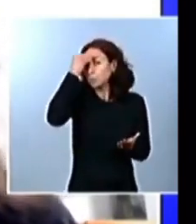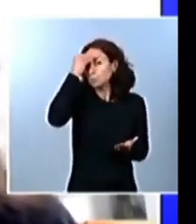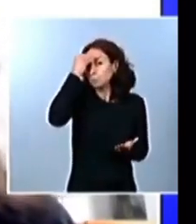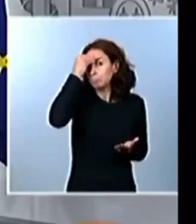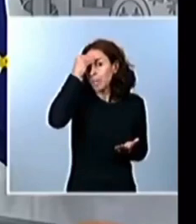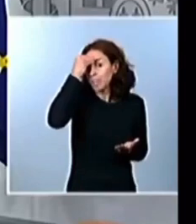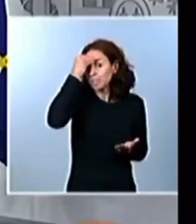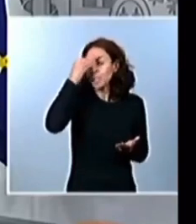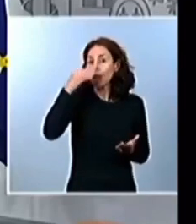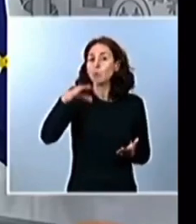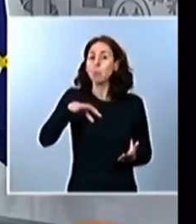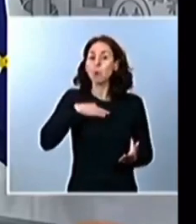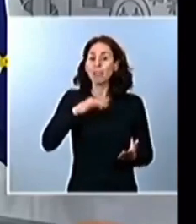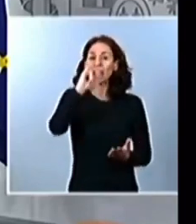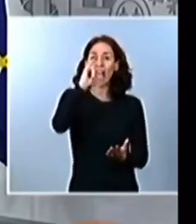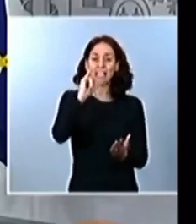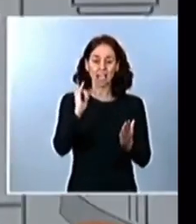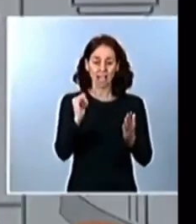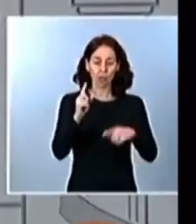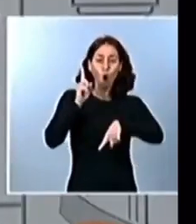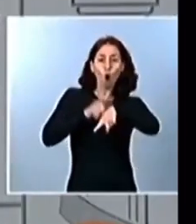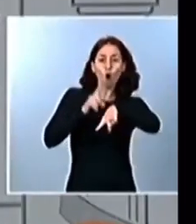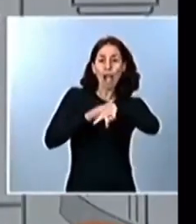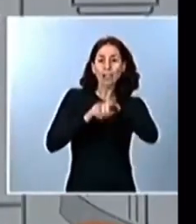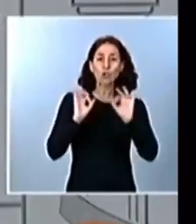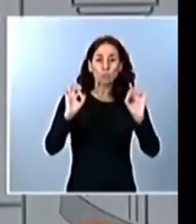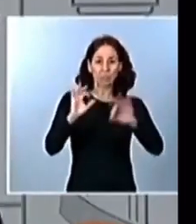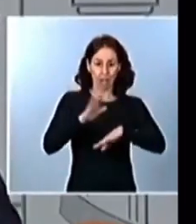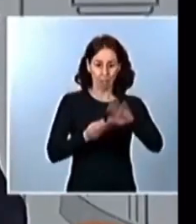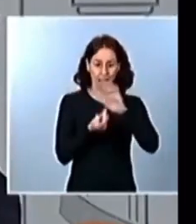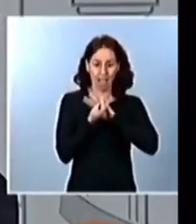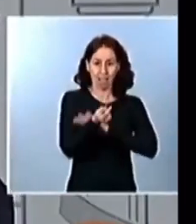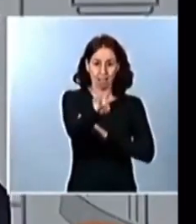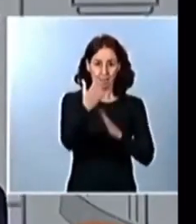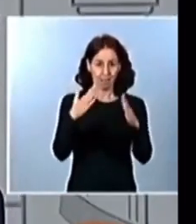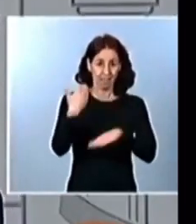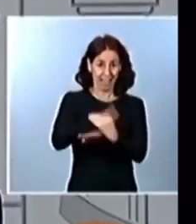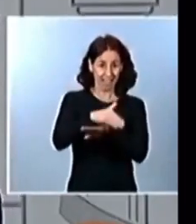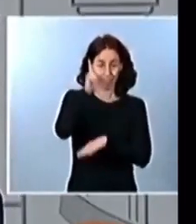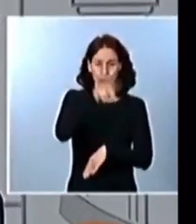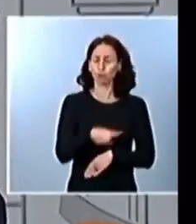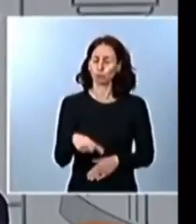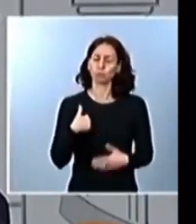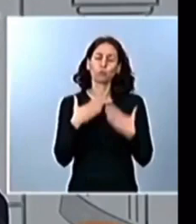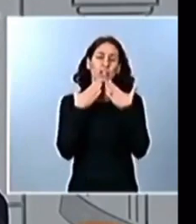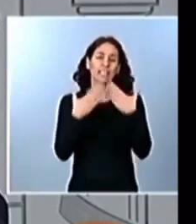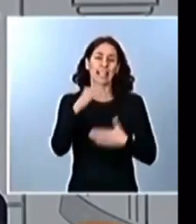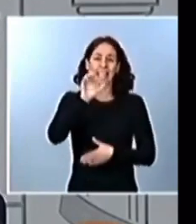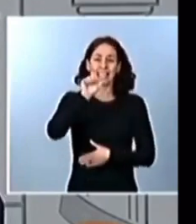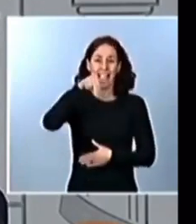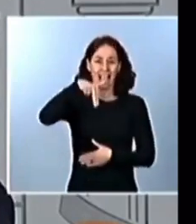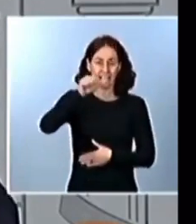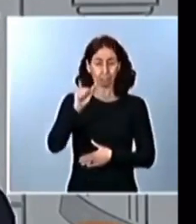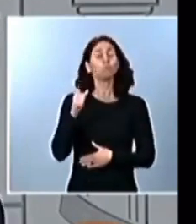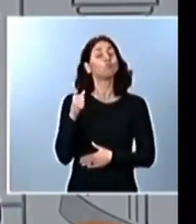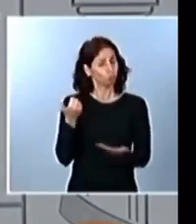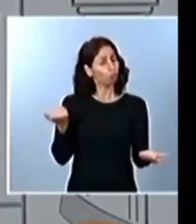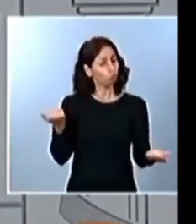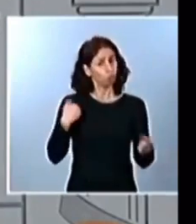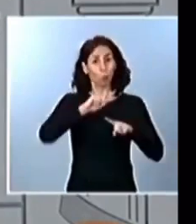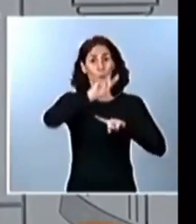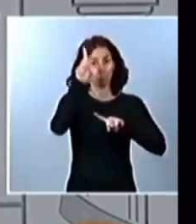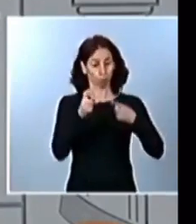algún momento. Gracias. Muchísimas gracias, Ana, por sus preguntas. En relación con la primera, sí hemos hablado con distintas formaciones parlamentarias